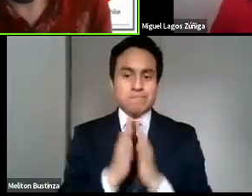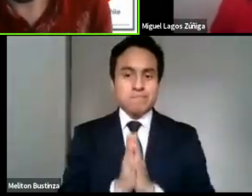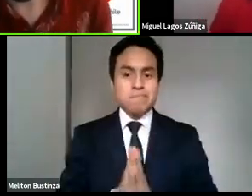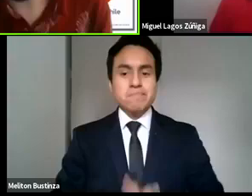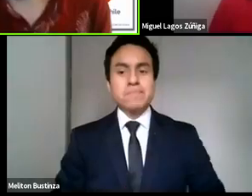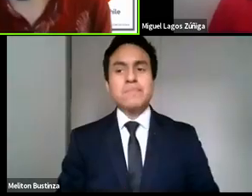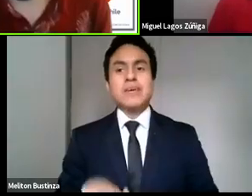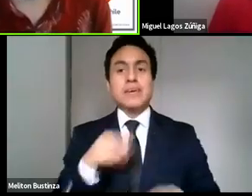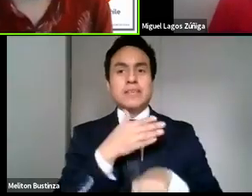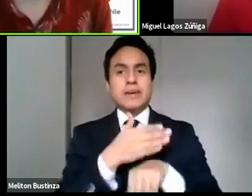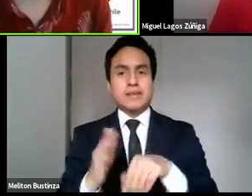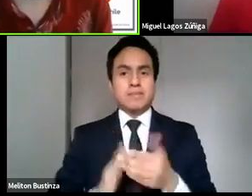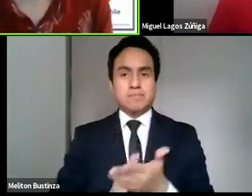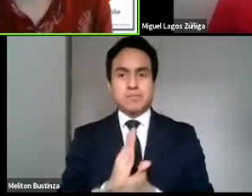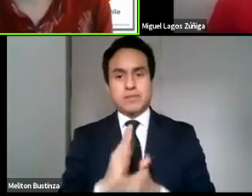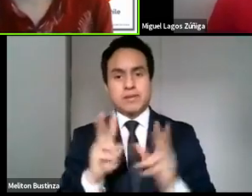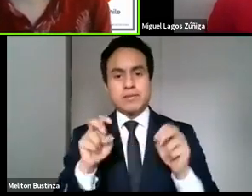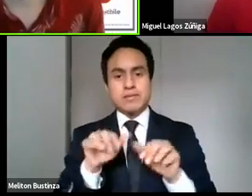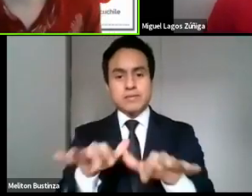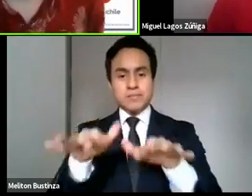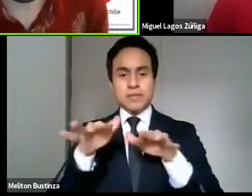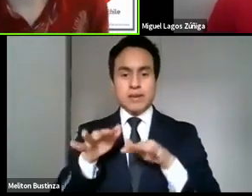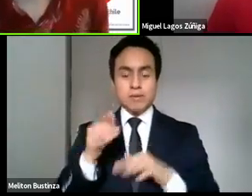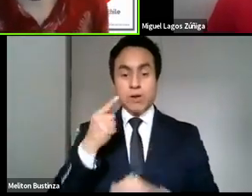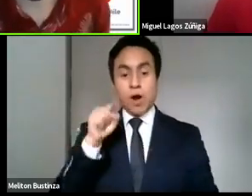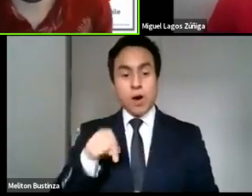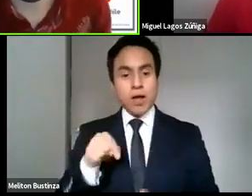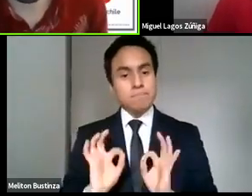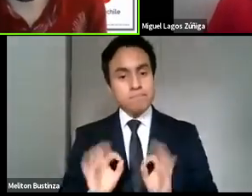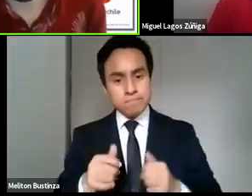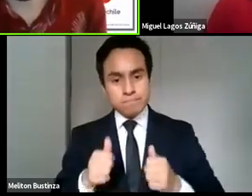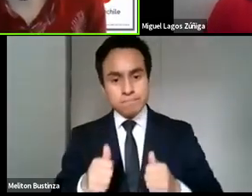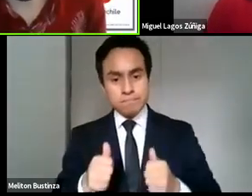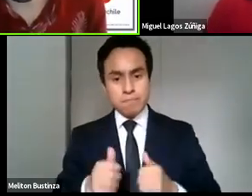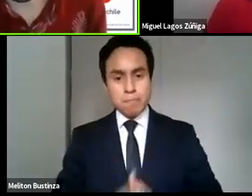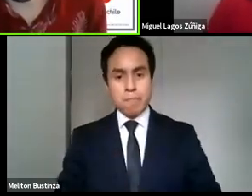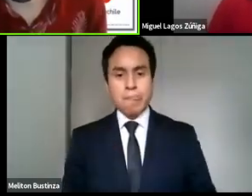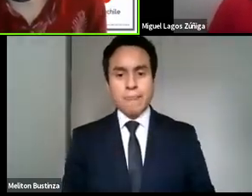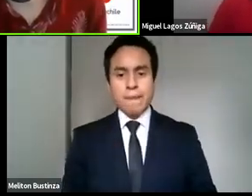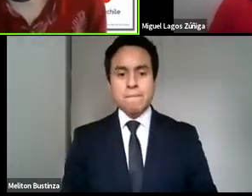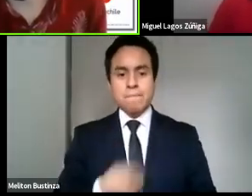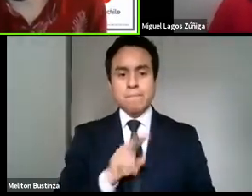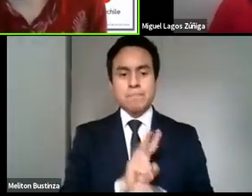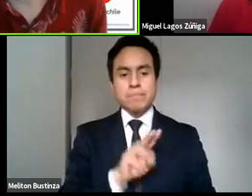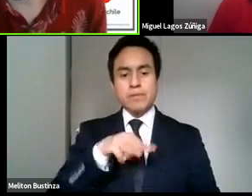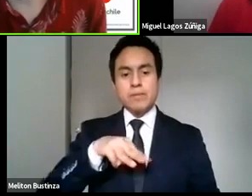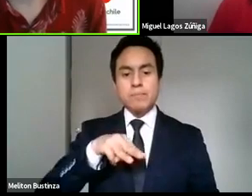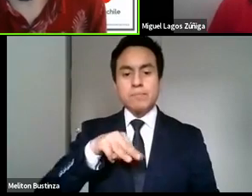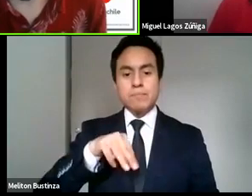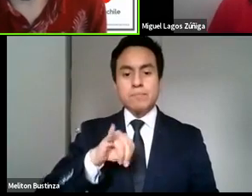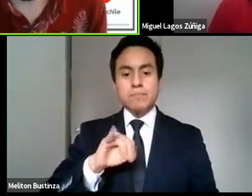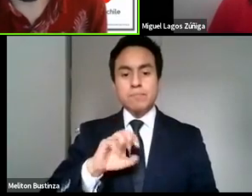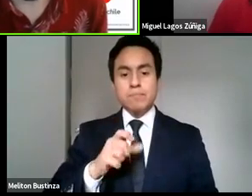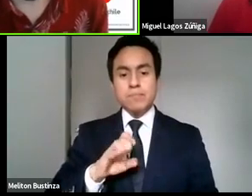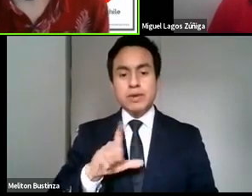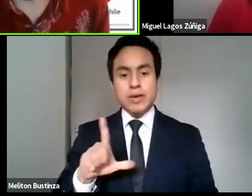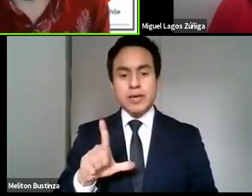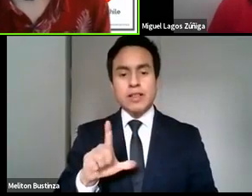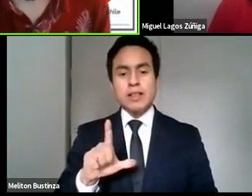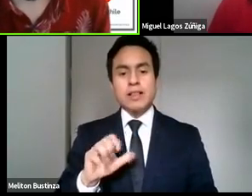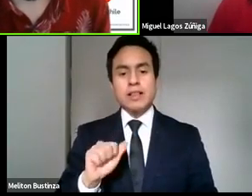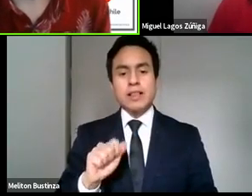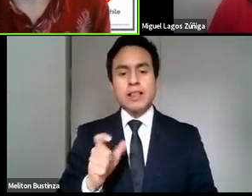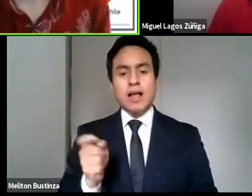la tardanza por empezar este seminario. Pero ahora ya estamos con el profesor Miguel Lagos ya para comenzar el seminario.